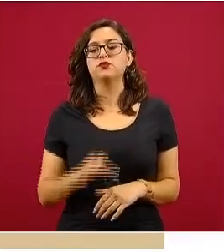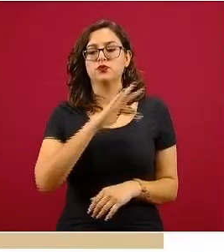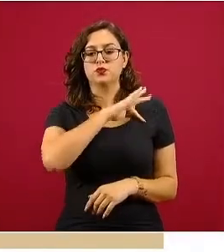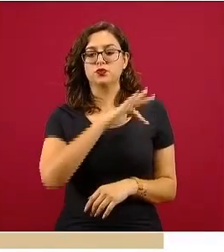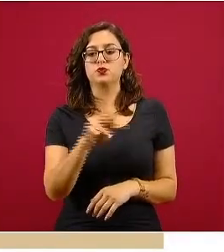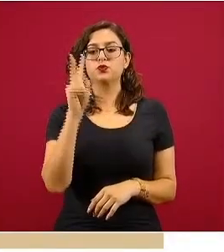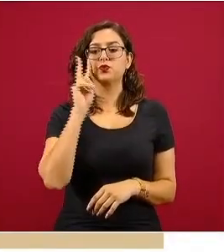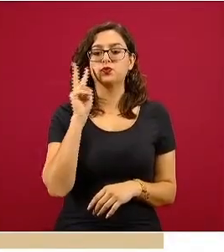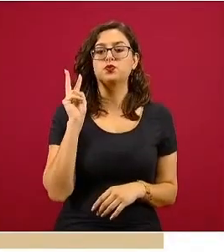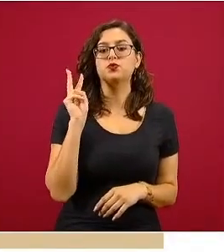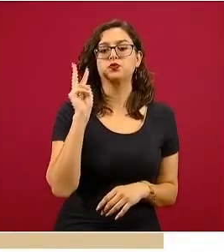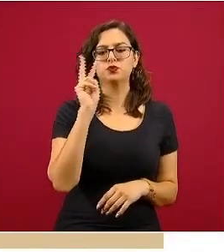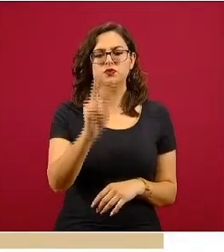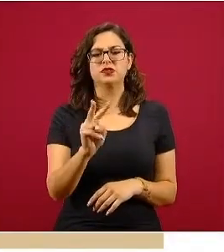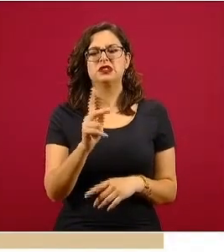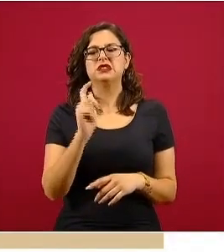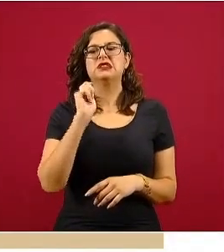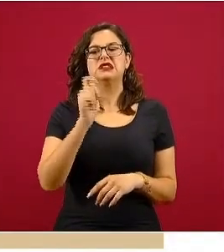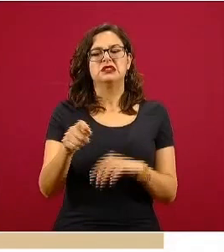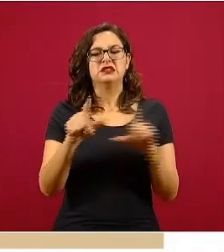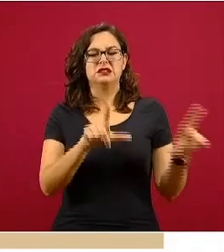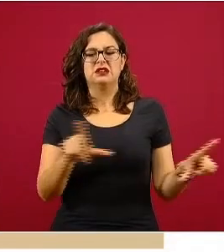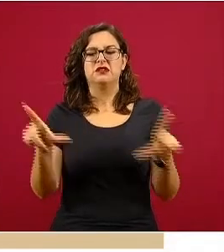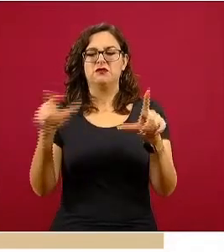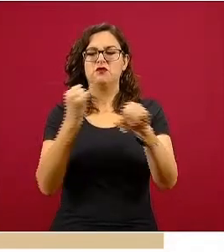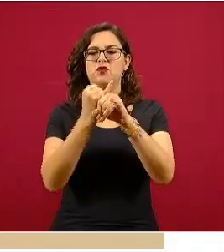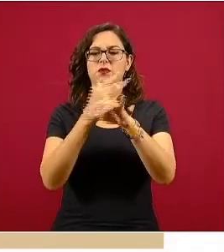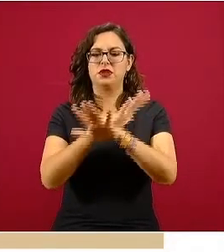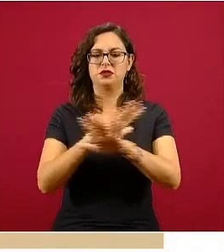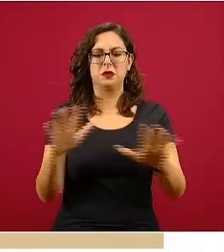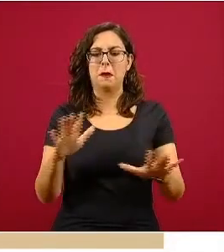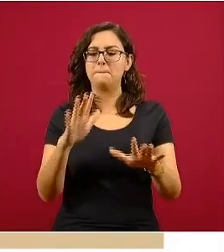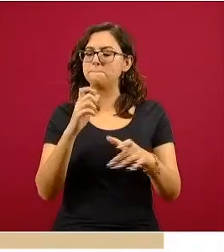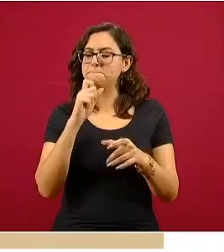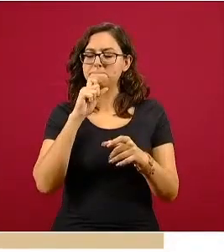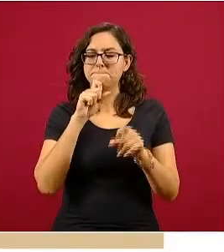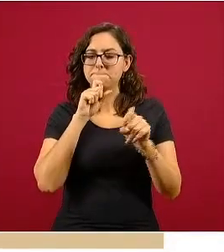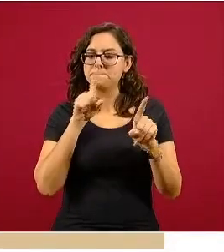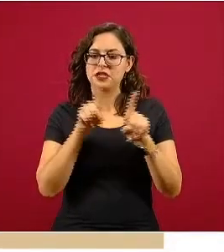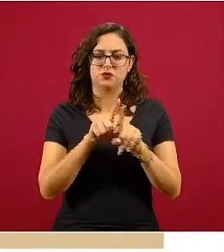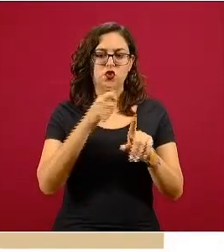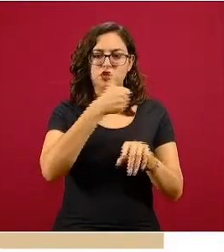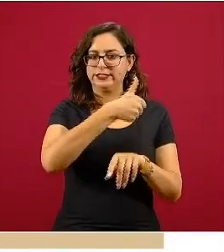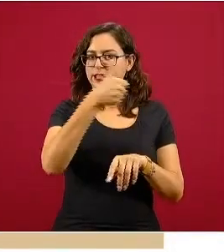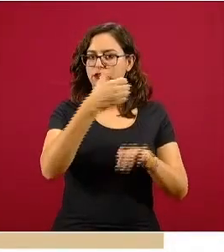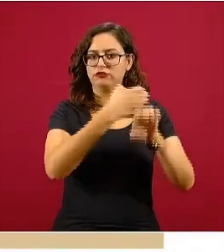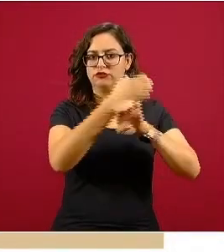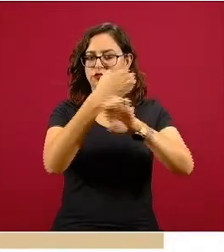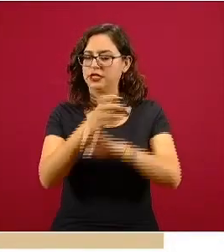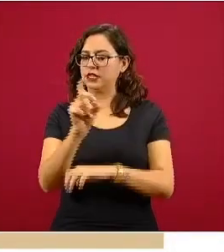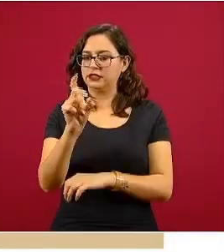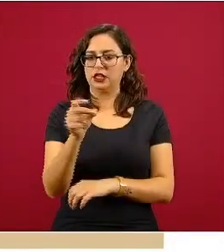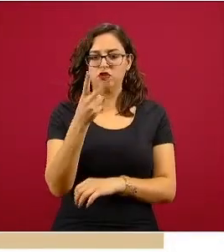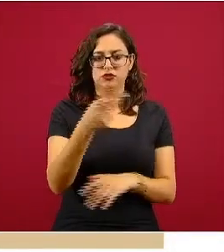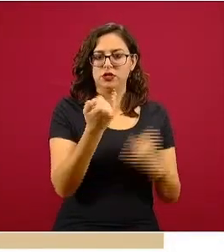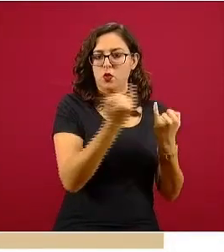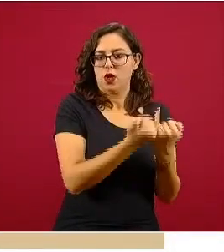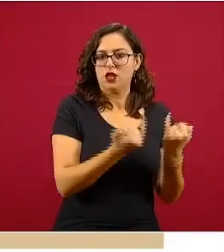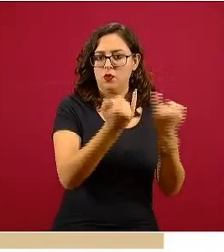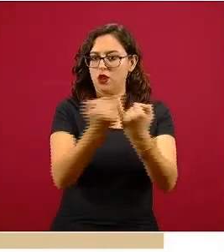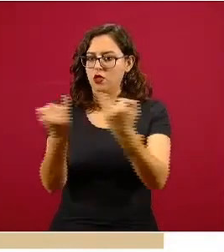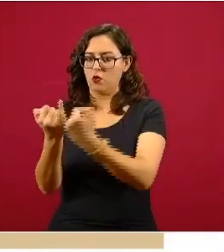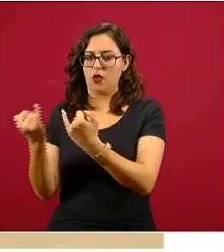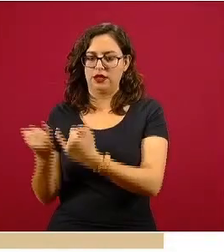punto los componentes de información que vienen en la diapositiva y son los mismos componentes que vamos a tener en cada una de las 32 entidades